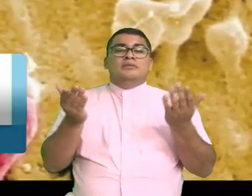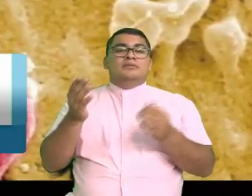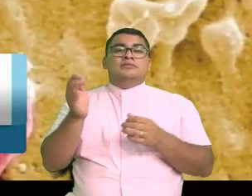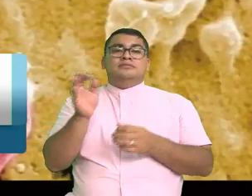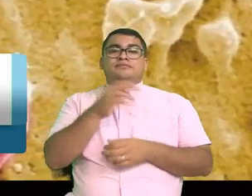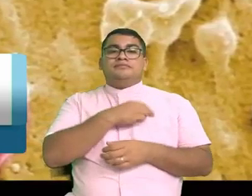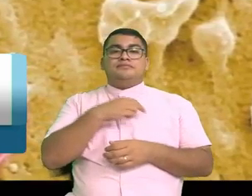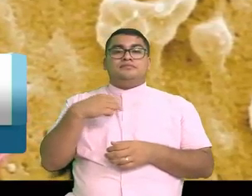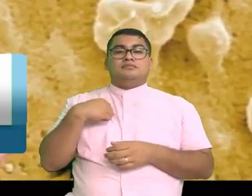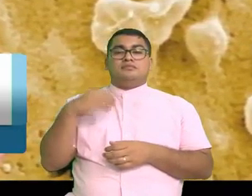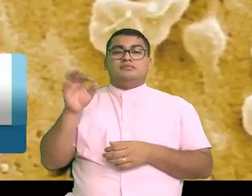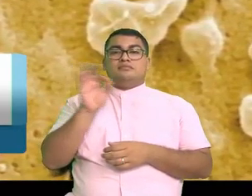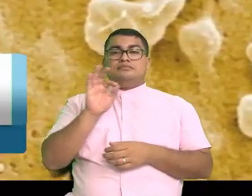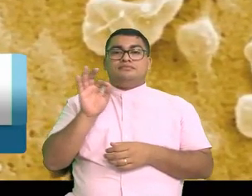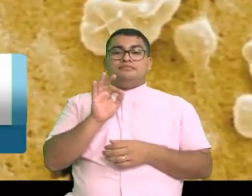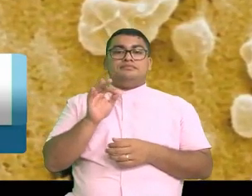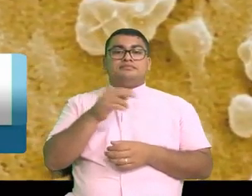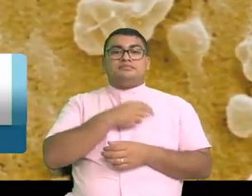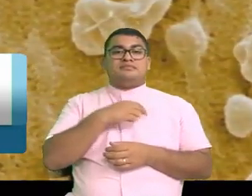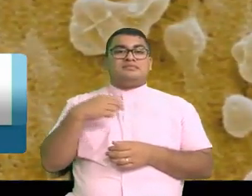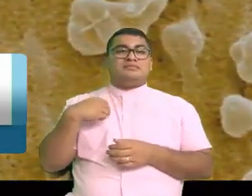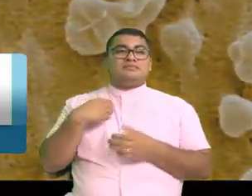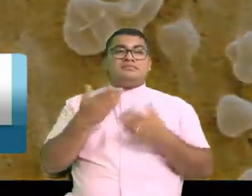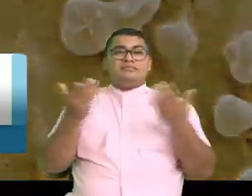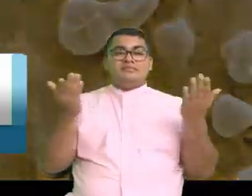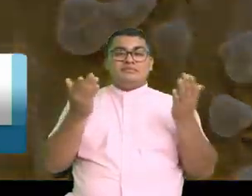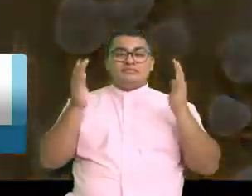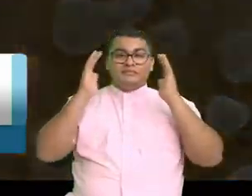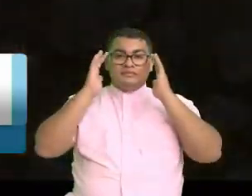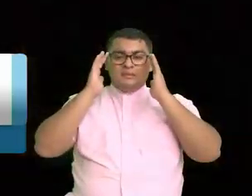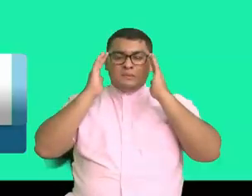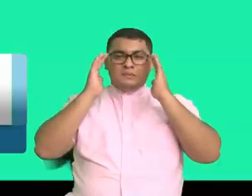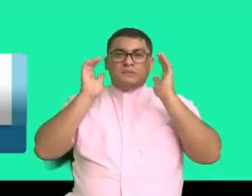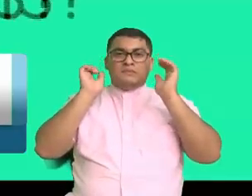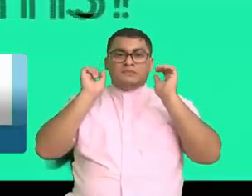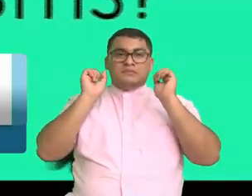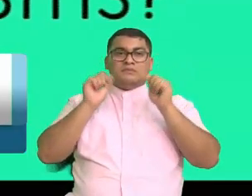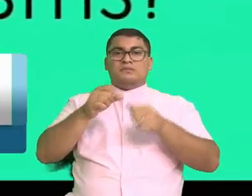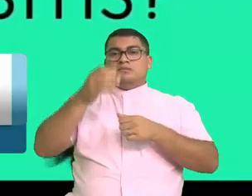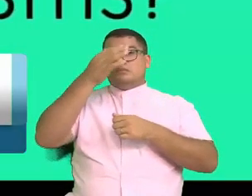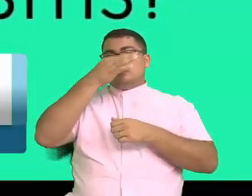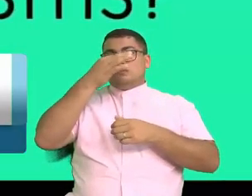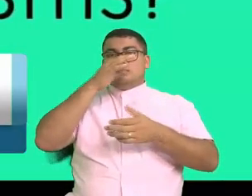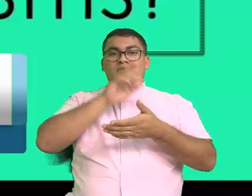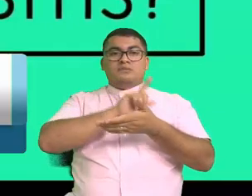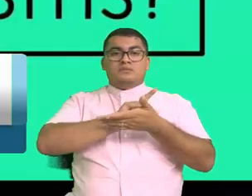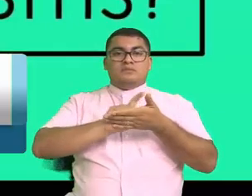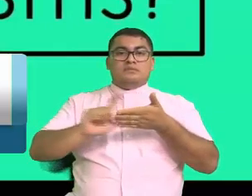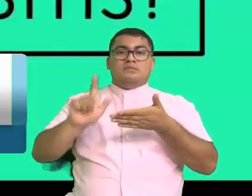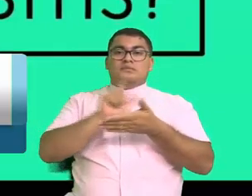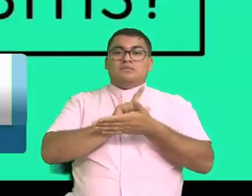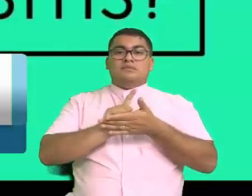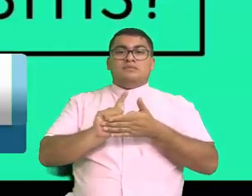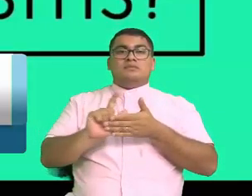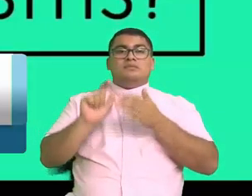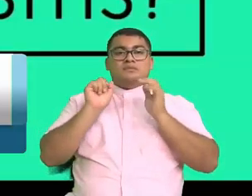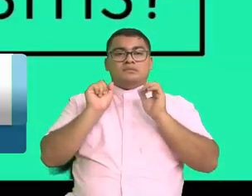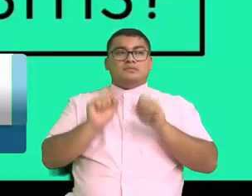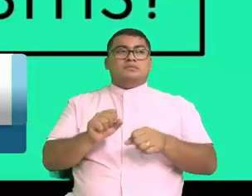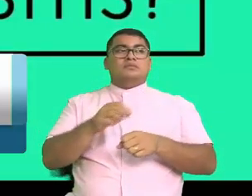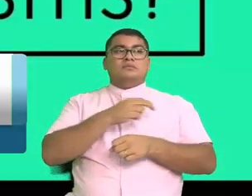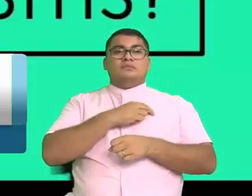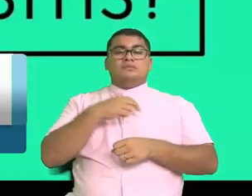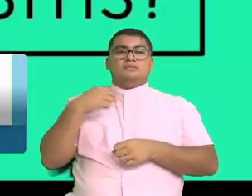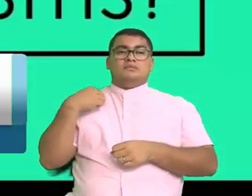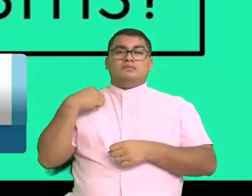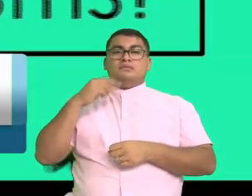podemos ayudarle a los senos paranasales a de que evacúen esa secreción es